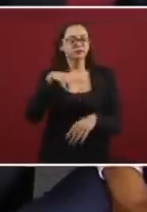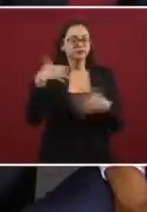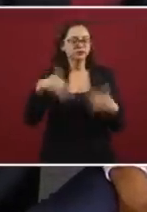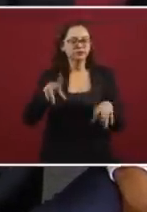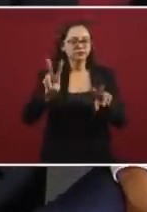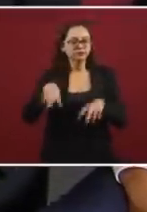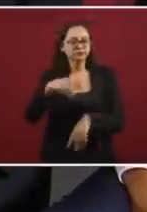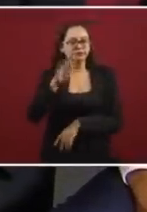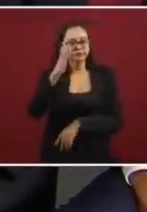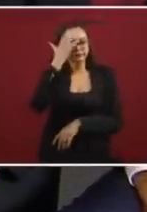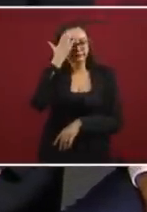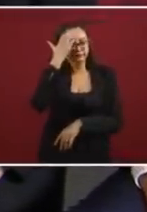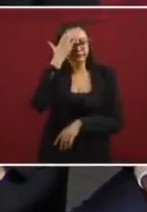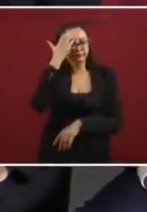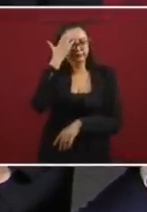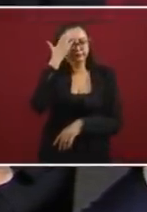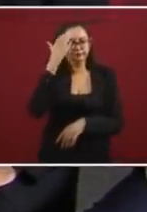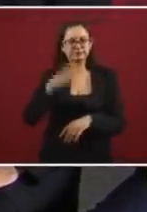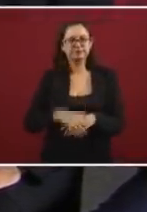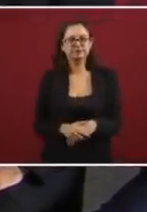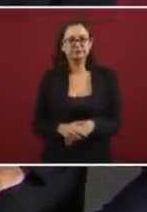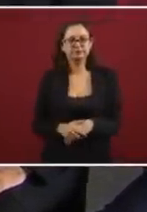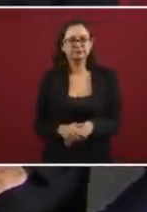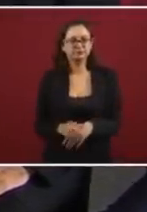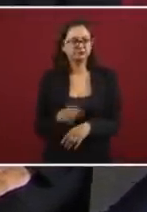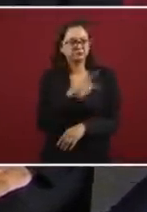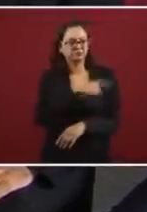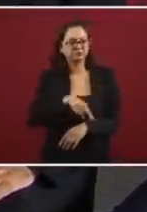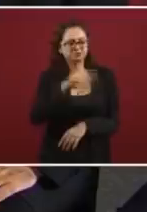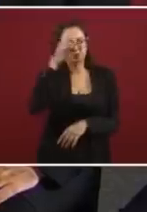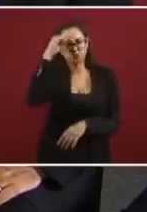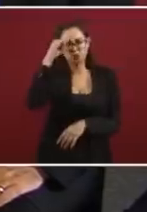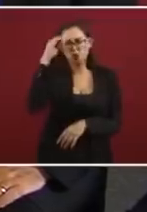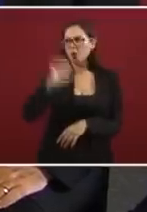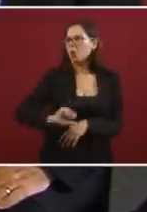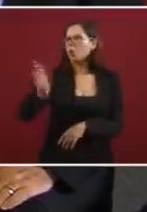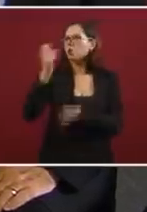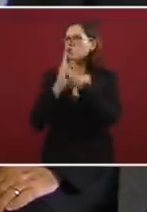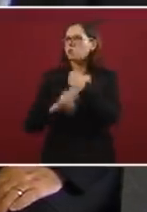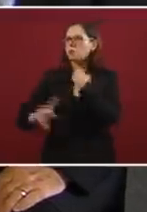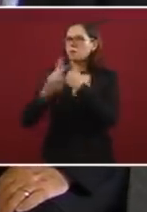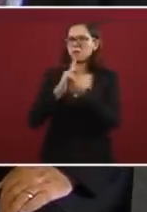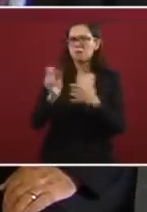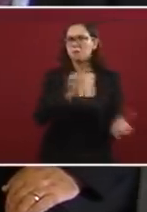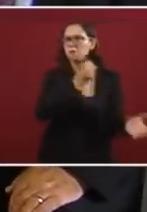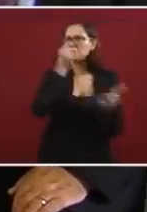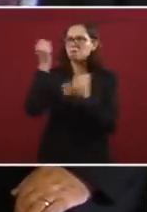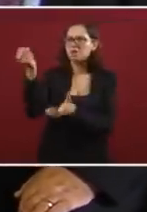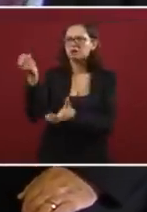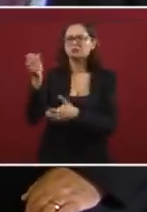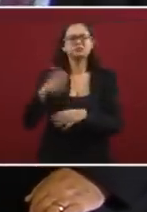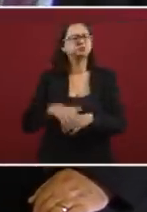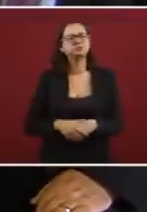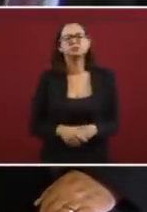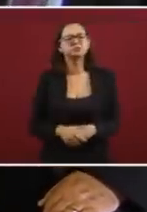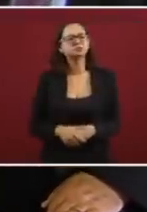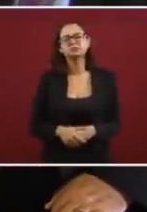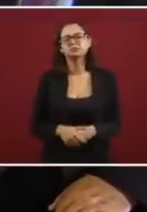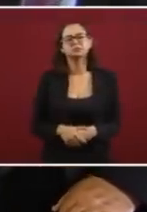de ir a invertir a otros países todavía